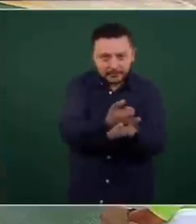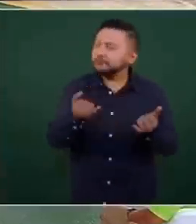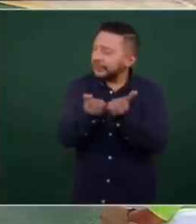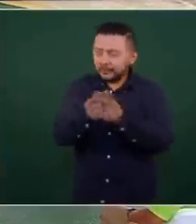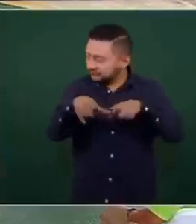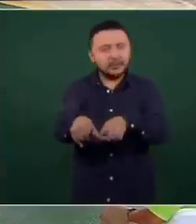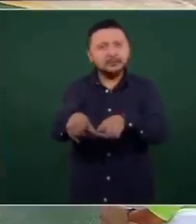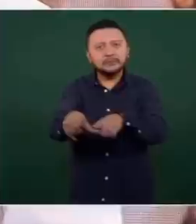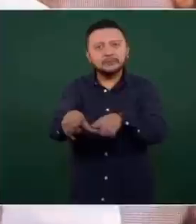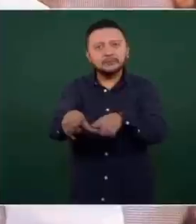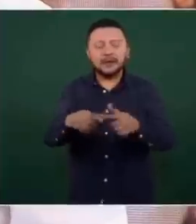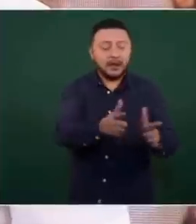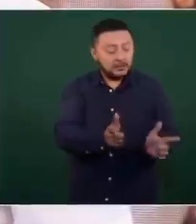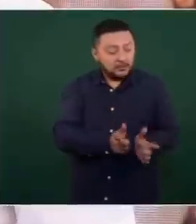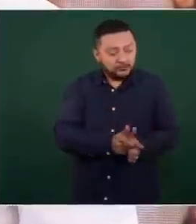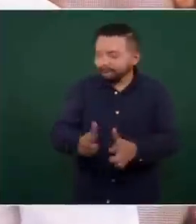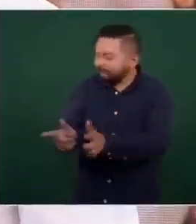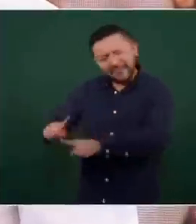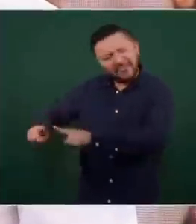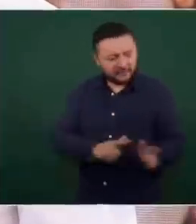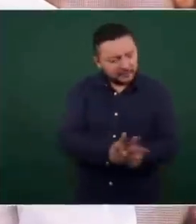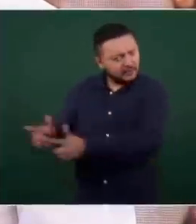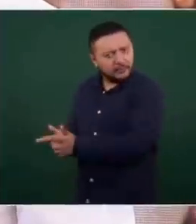lo siguen haciendo, a grupos